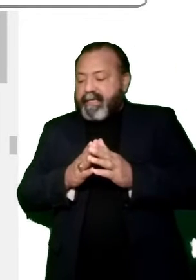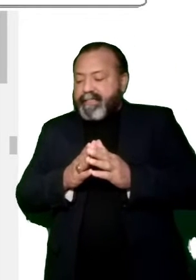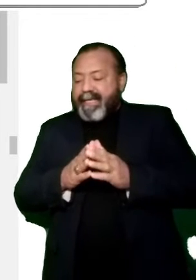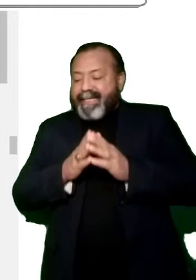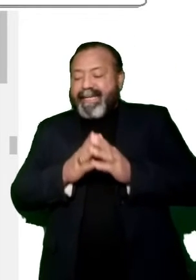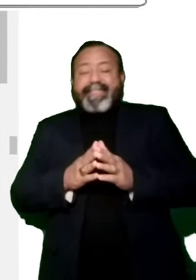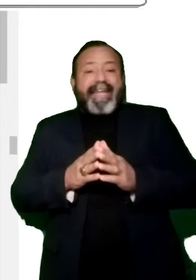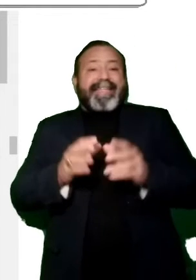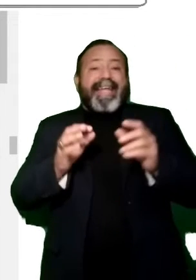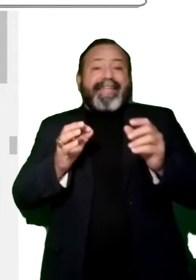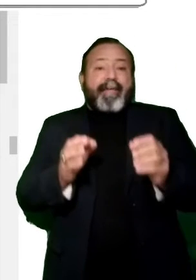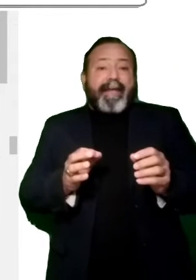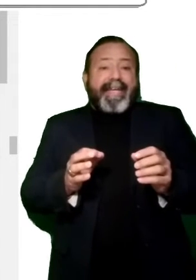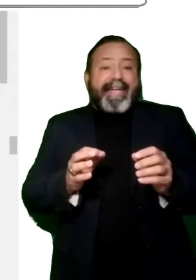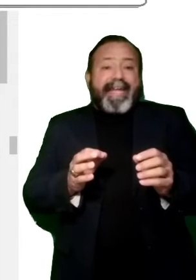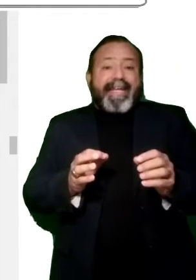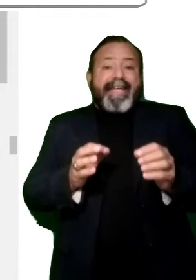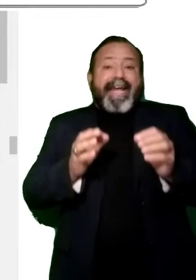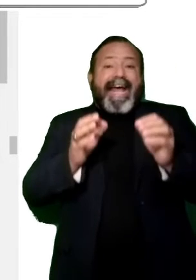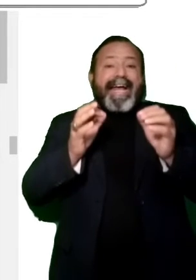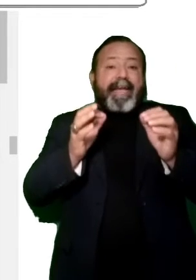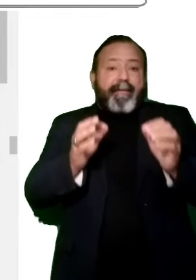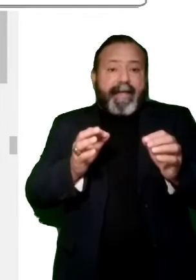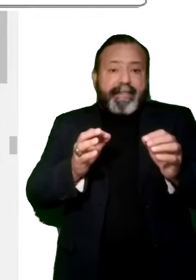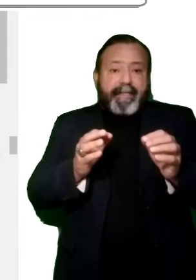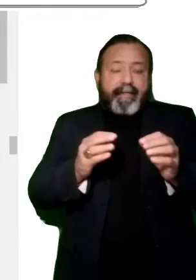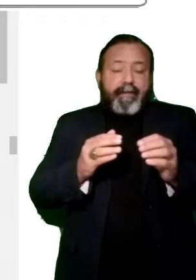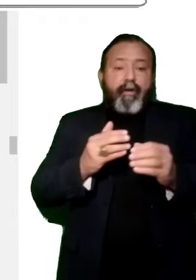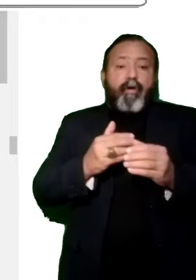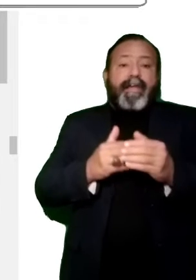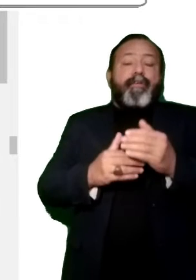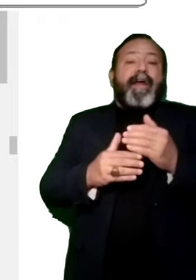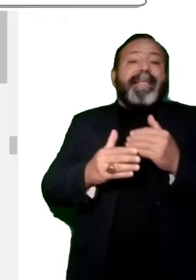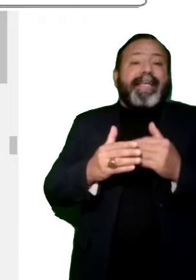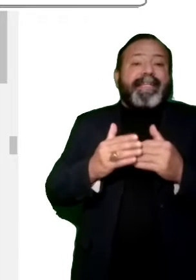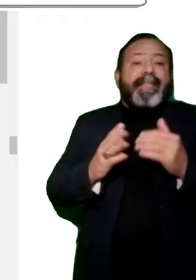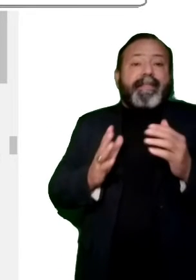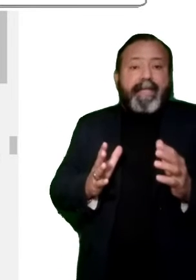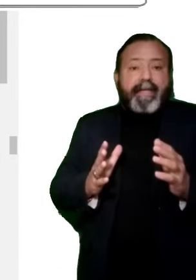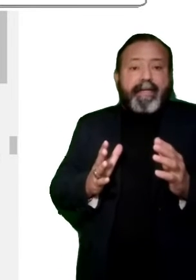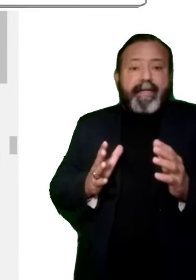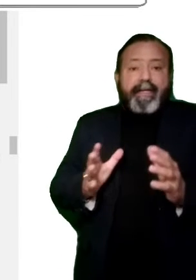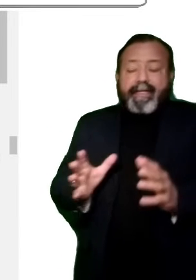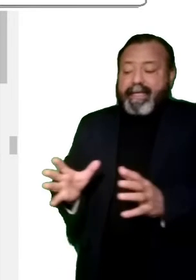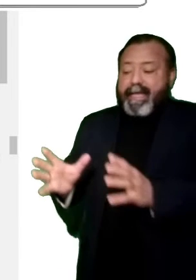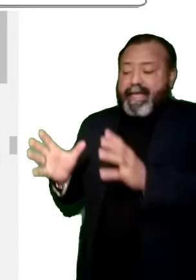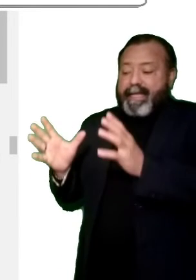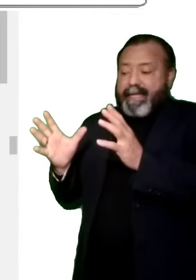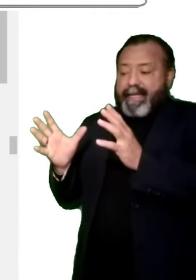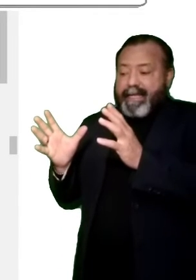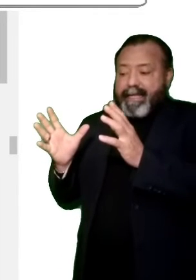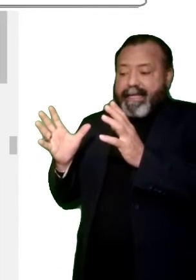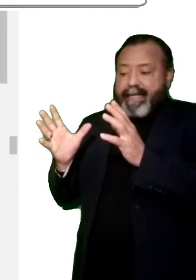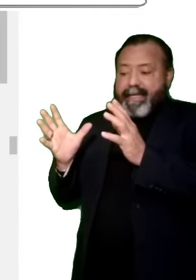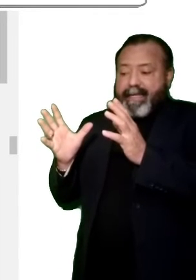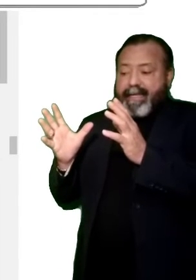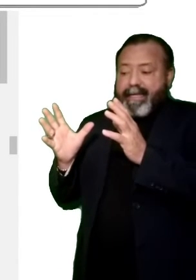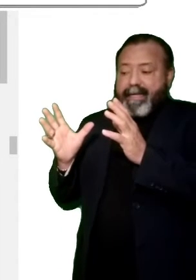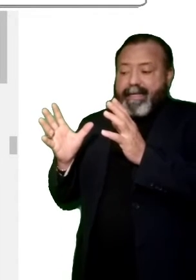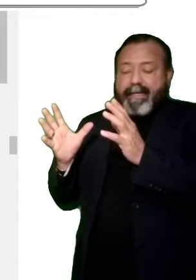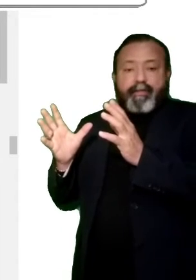conductas antijurídicas y las trata de manera agravante, lo que nos hace entender